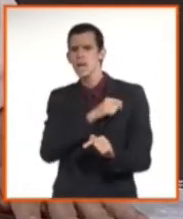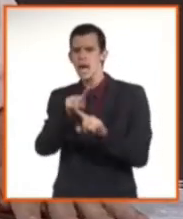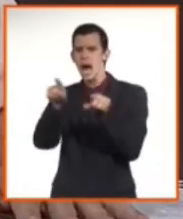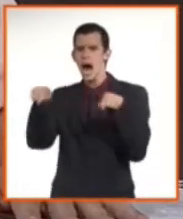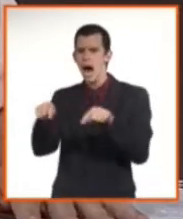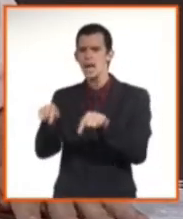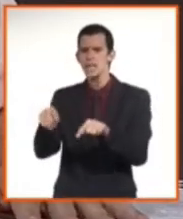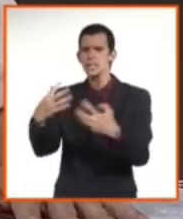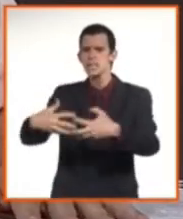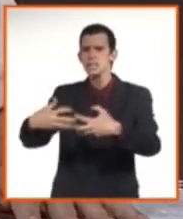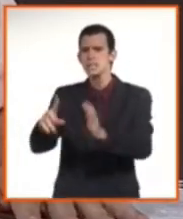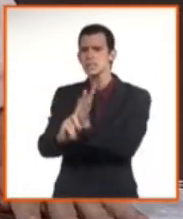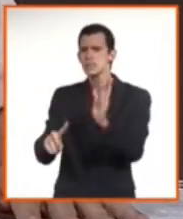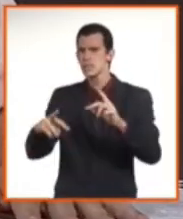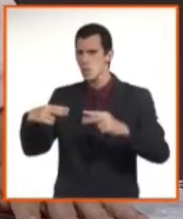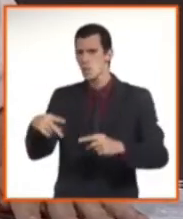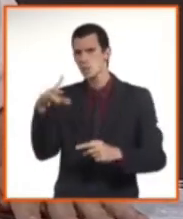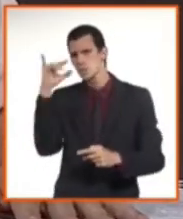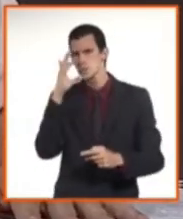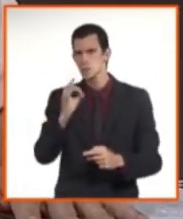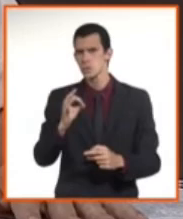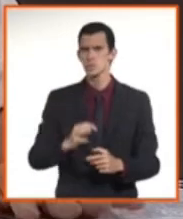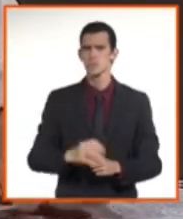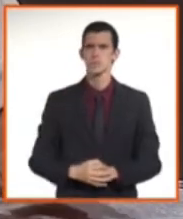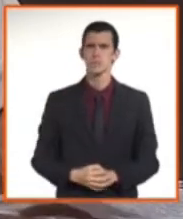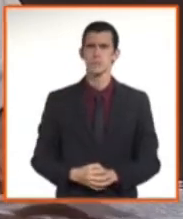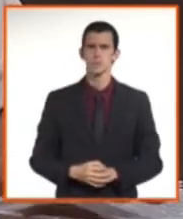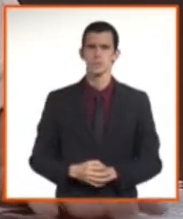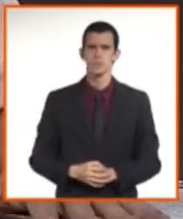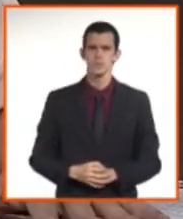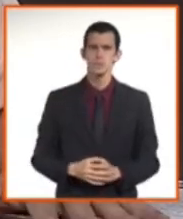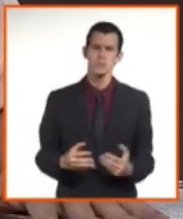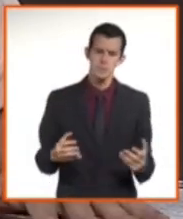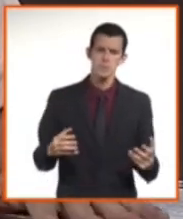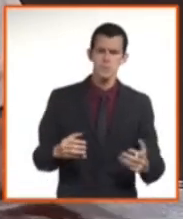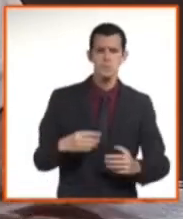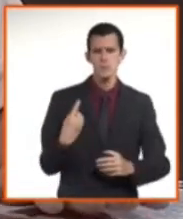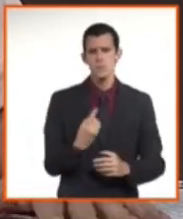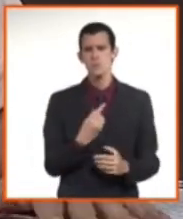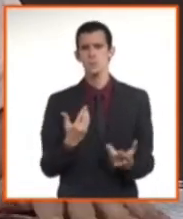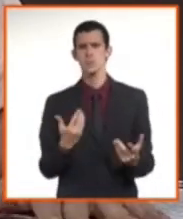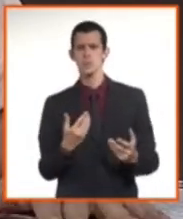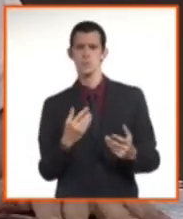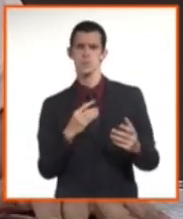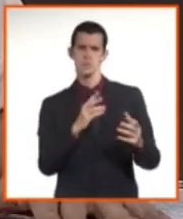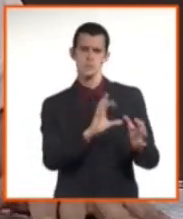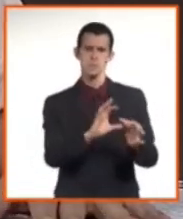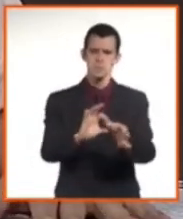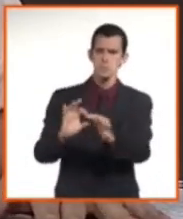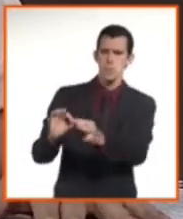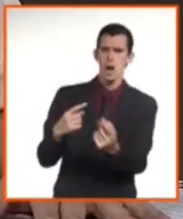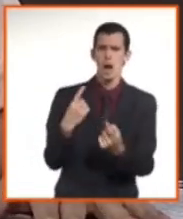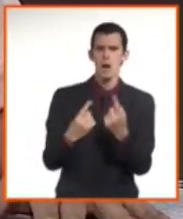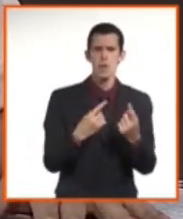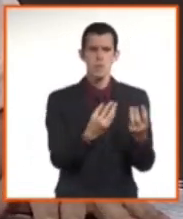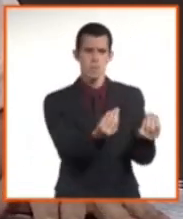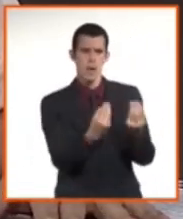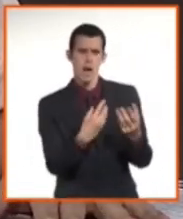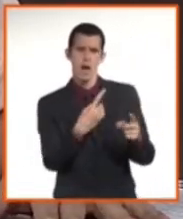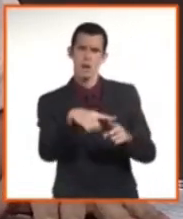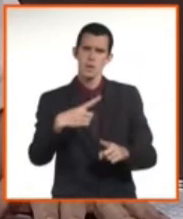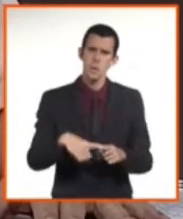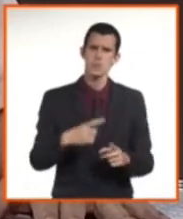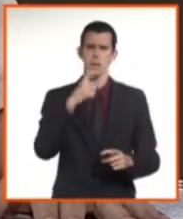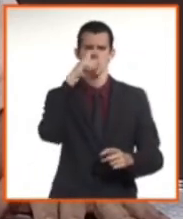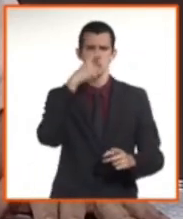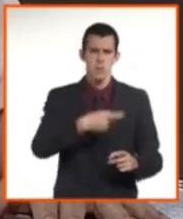y con los proveedores un gran número de acciones que tienen como objetivo principal crear las condiciones para lograr que esta tecnología sea